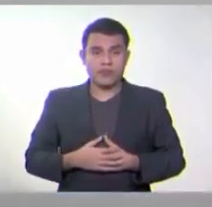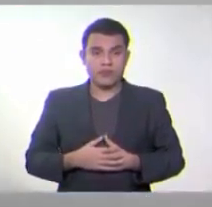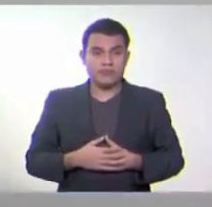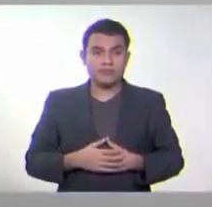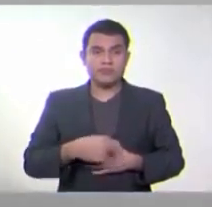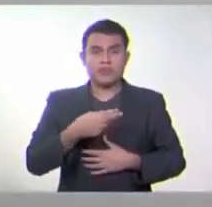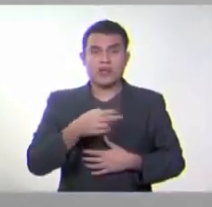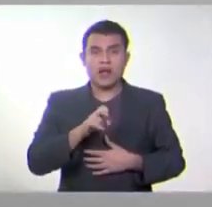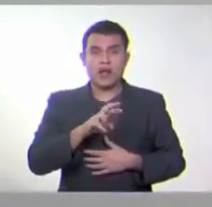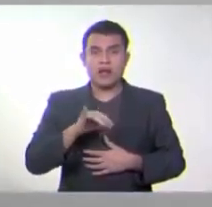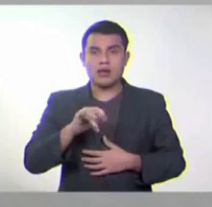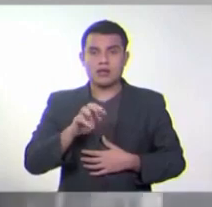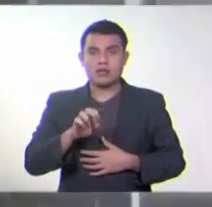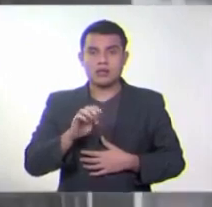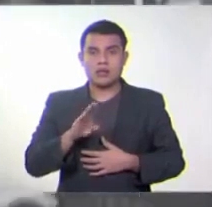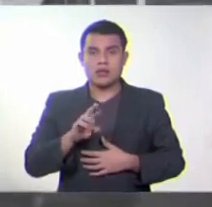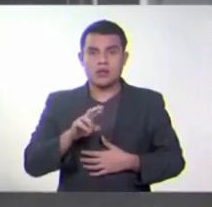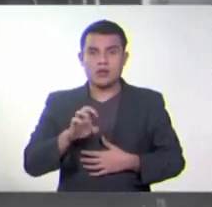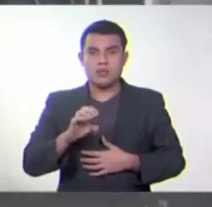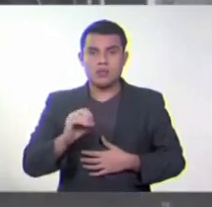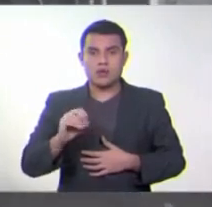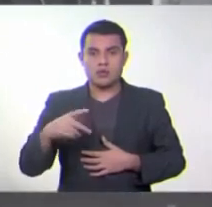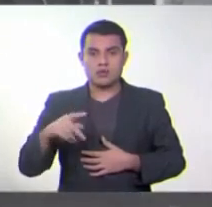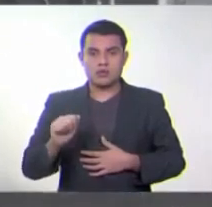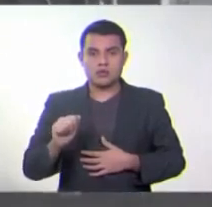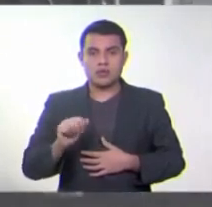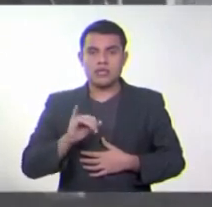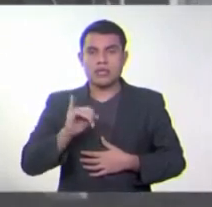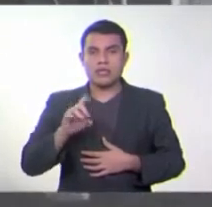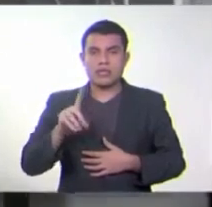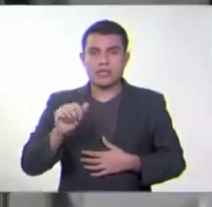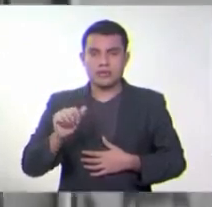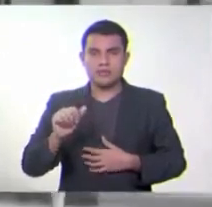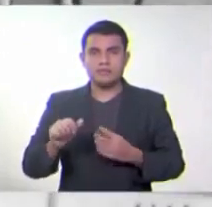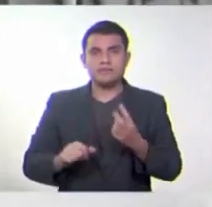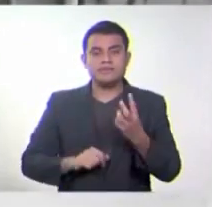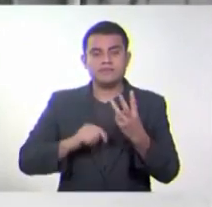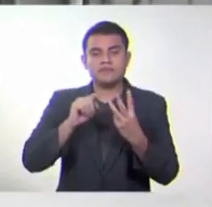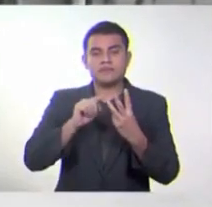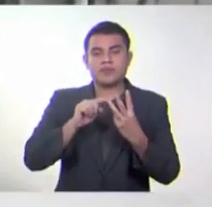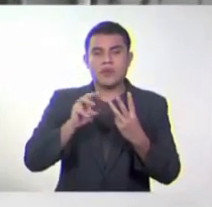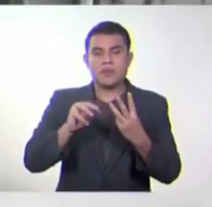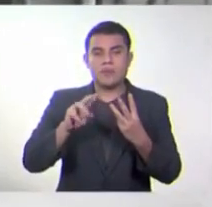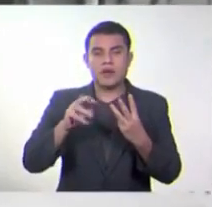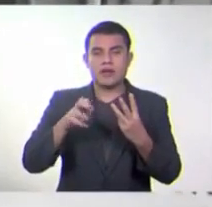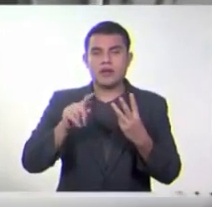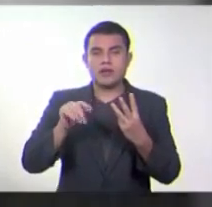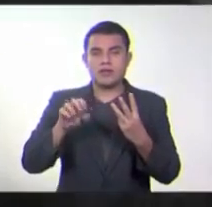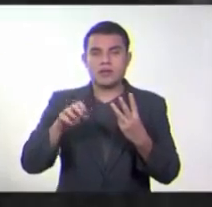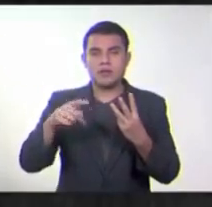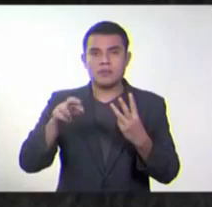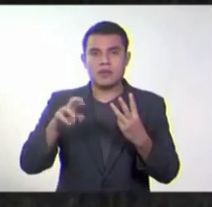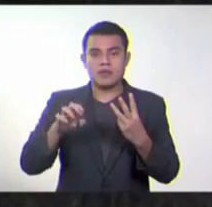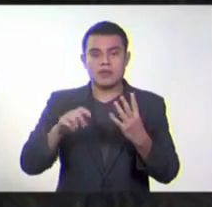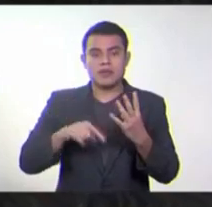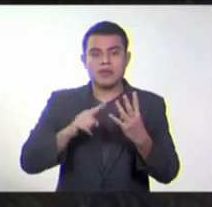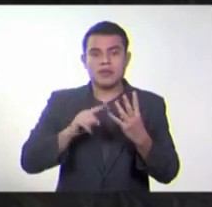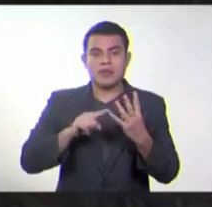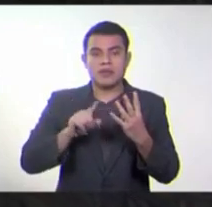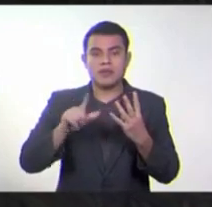Harriet Brook, Ida Taken-Knockback, Margaret Perey y Liz